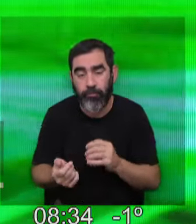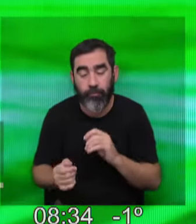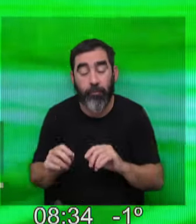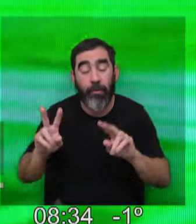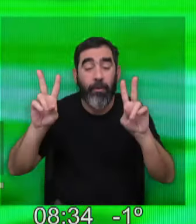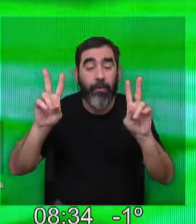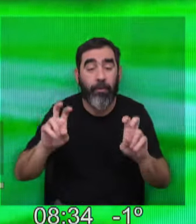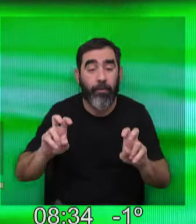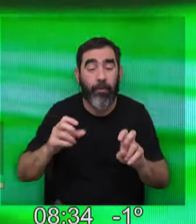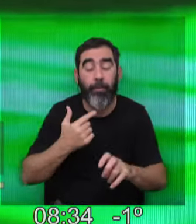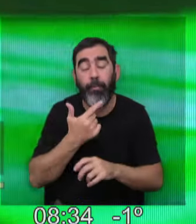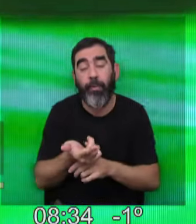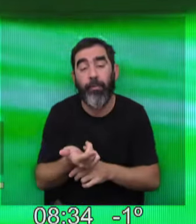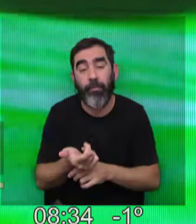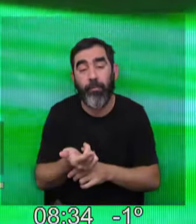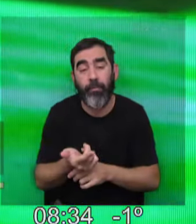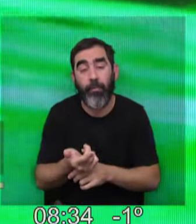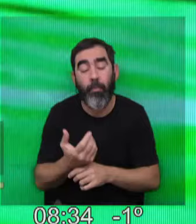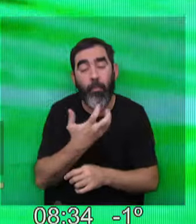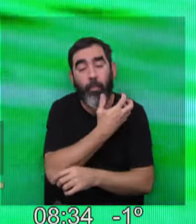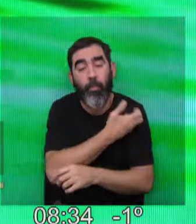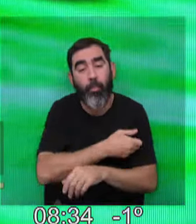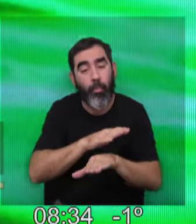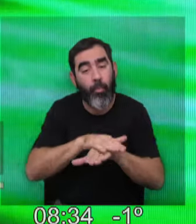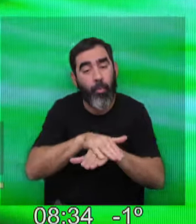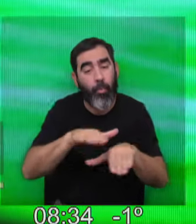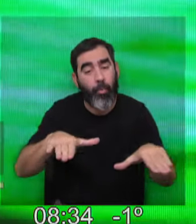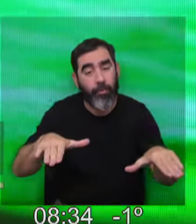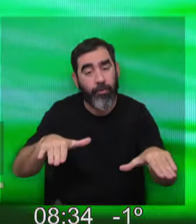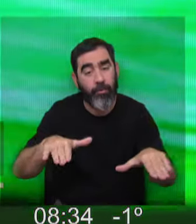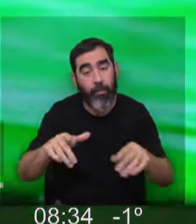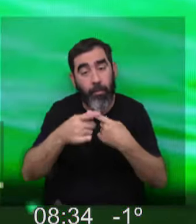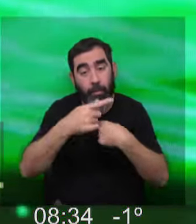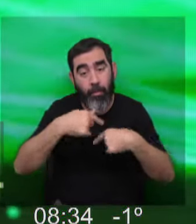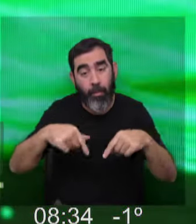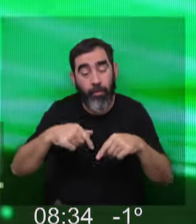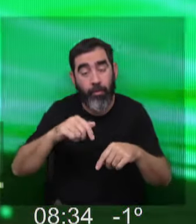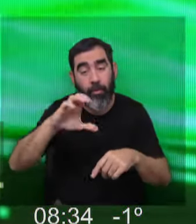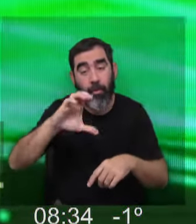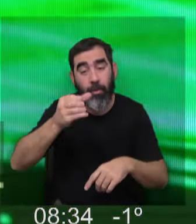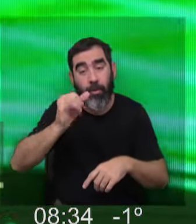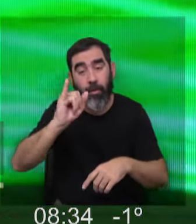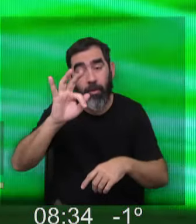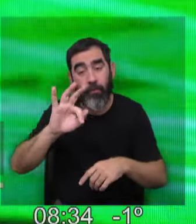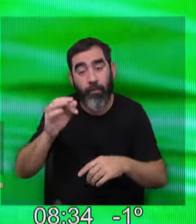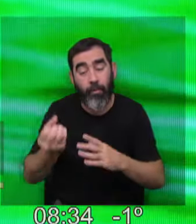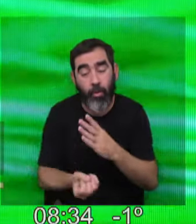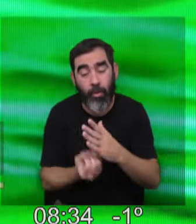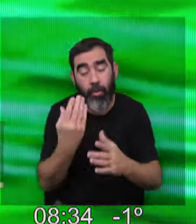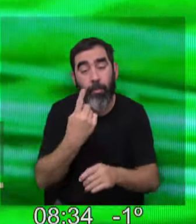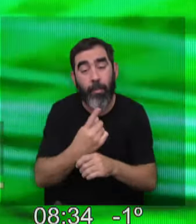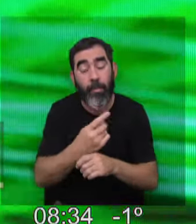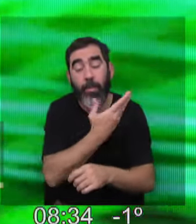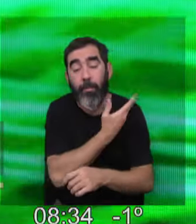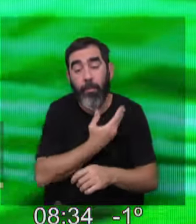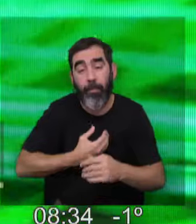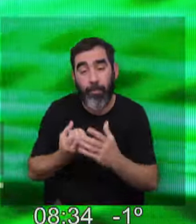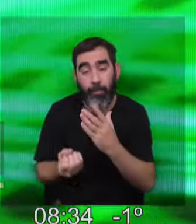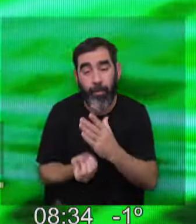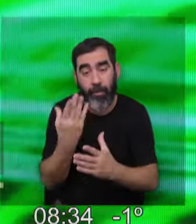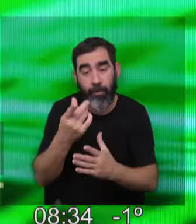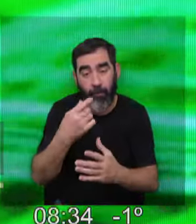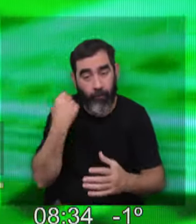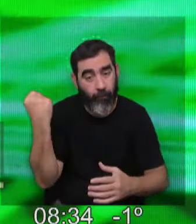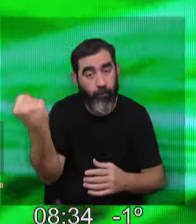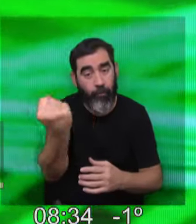de la pobreza infantil. Para nosotros los centros CAIF lo creamos en la primera presidencia, y es